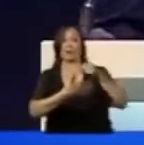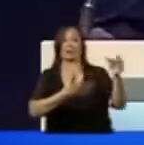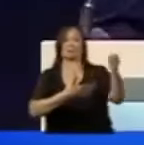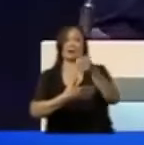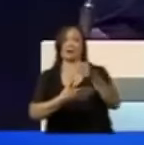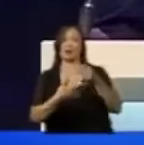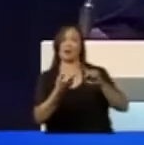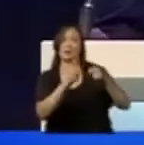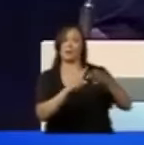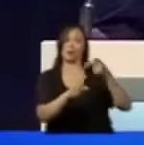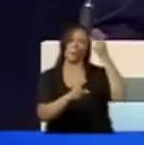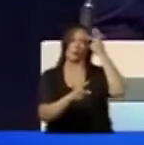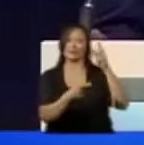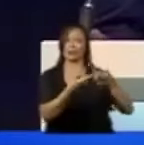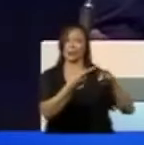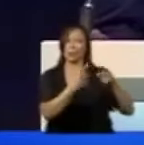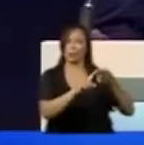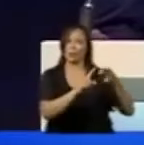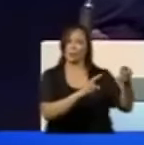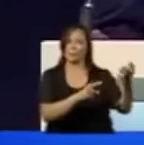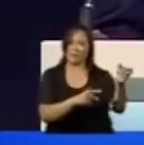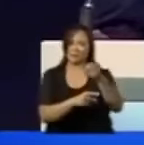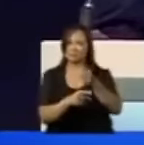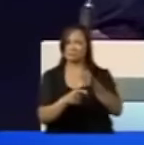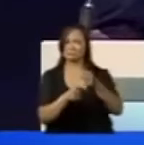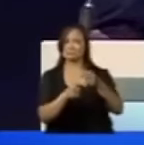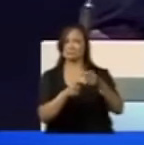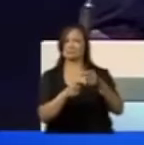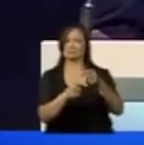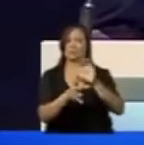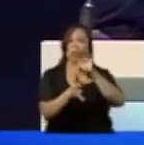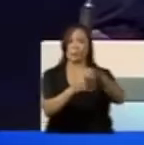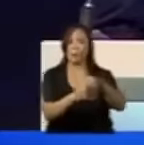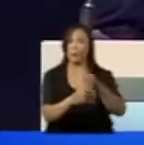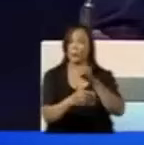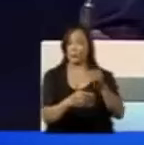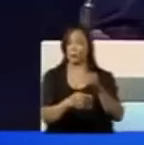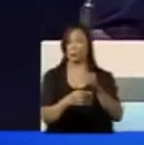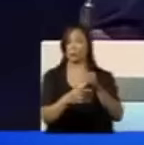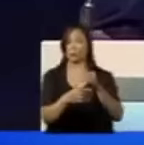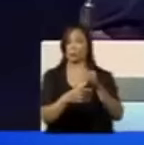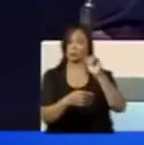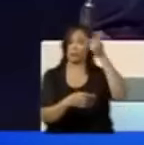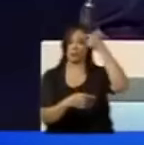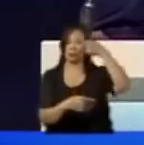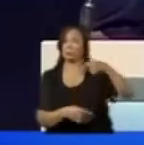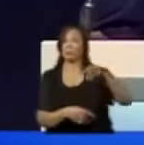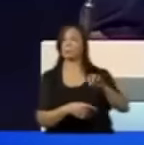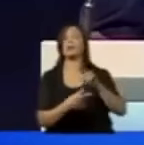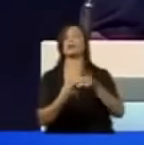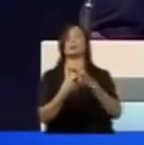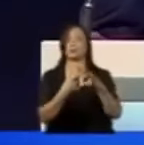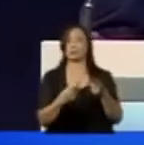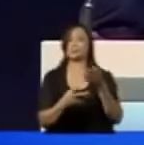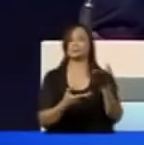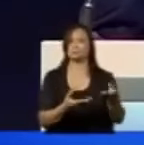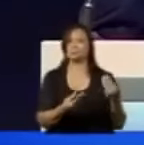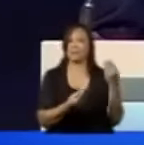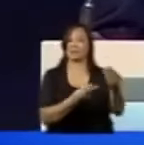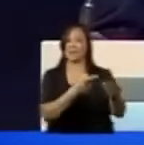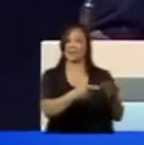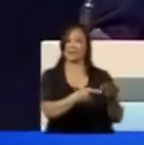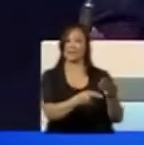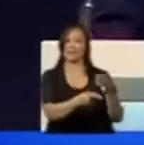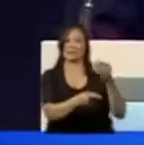por favoritismo político o porque pueda participar a favor del gobierno de turno, entonces darle